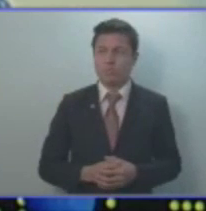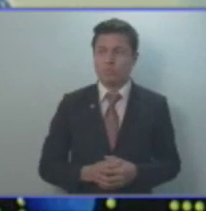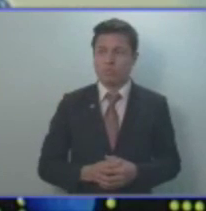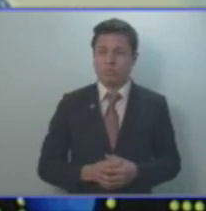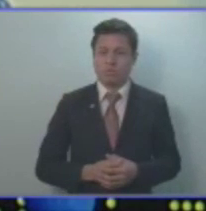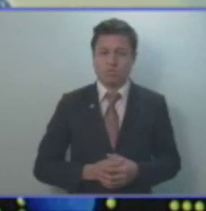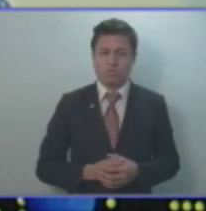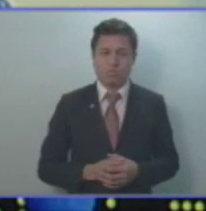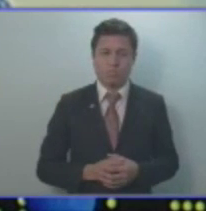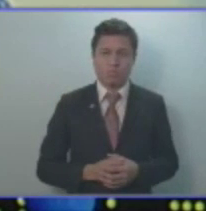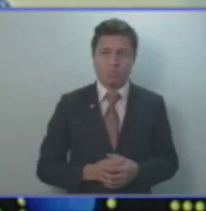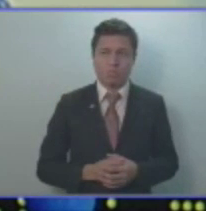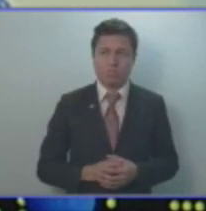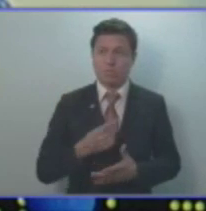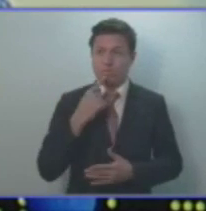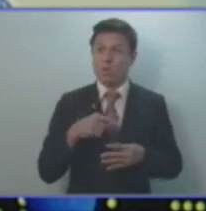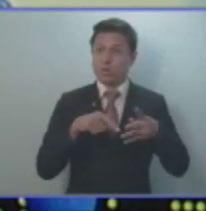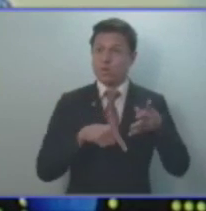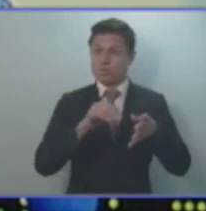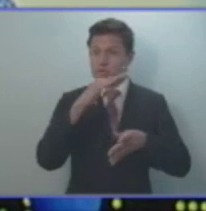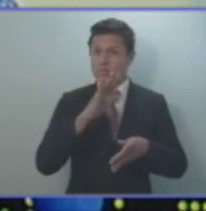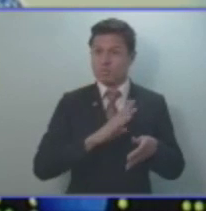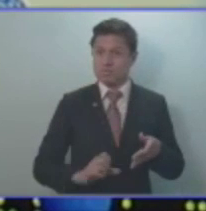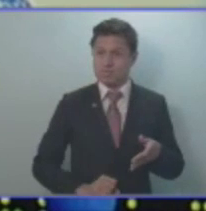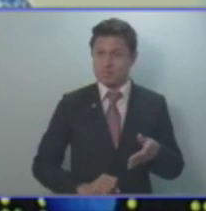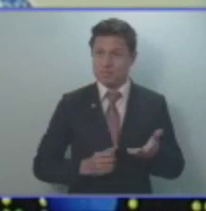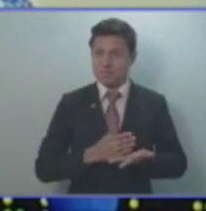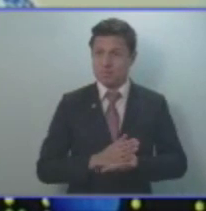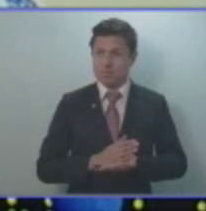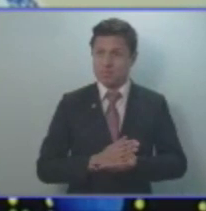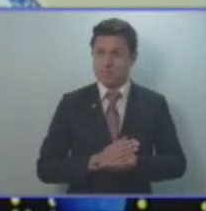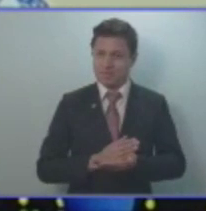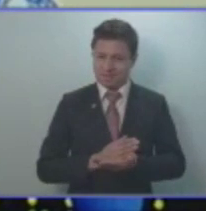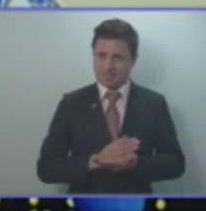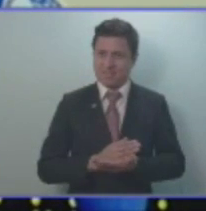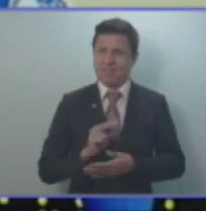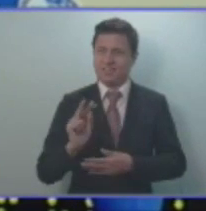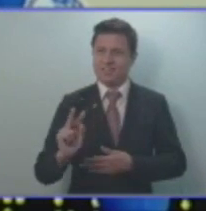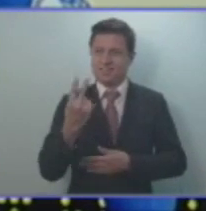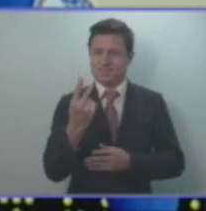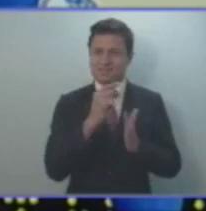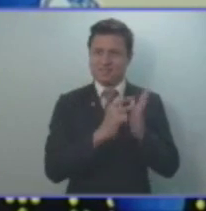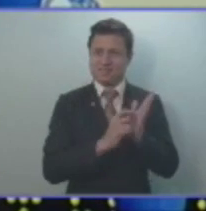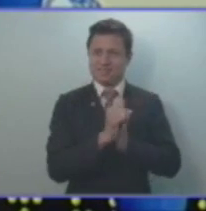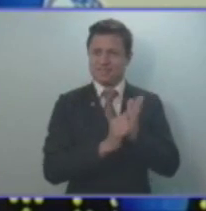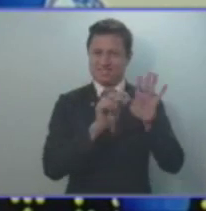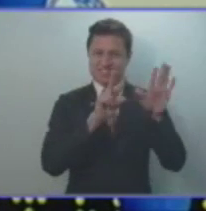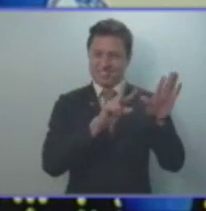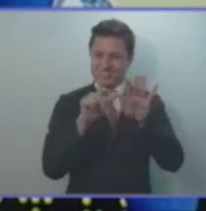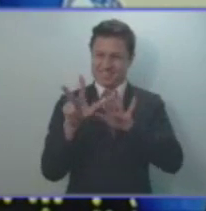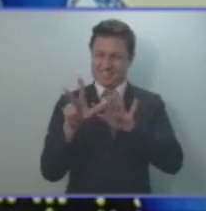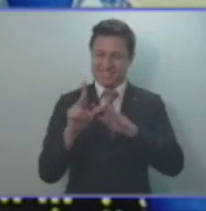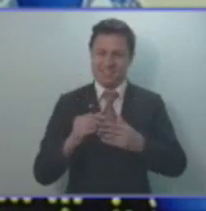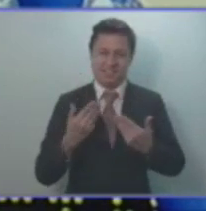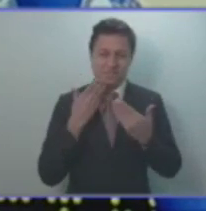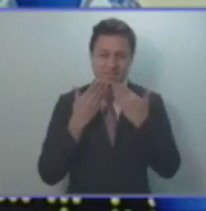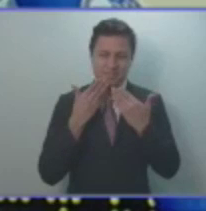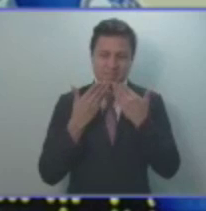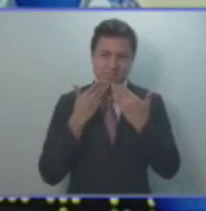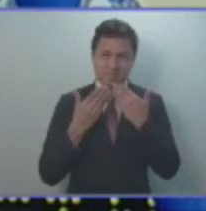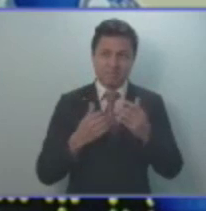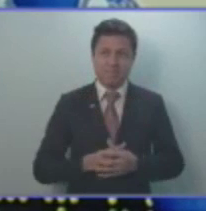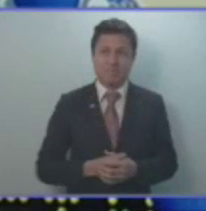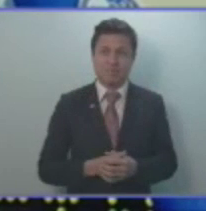que la Constitución de la República, en el inciso segundo del artículo 63, prescribe: